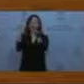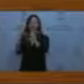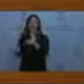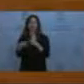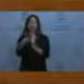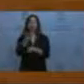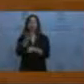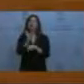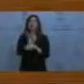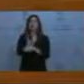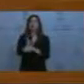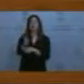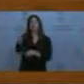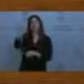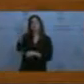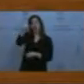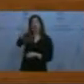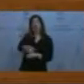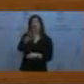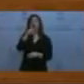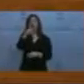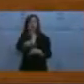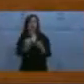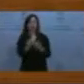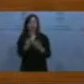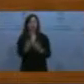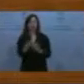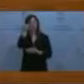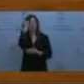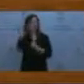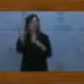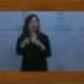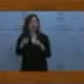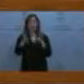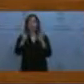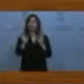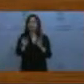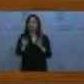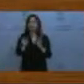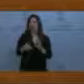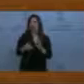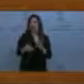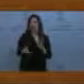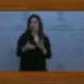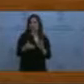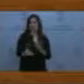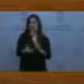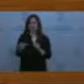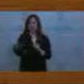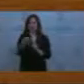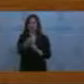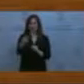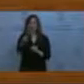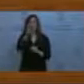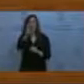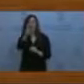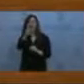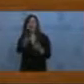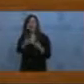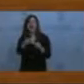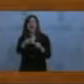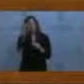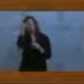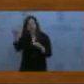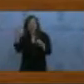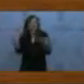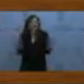que bajarán aquí y dirán es que esto es una propuesta muy ideológica, en el término despectivo y peyorativo de la palabra ideológica. Claro, ¿qué es la